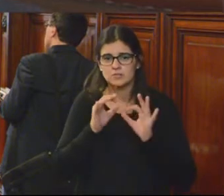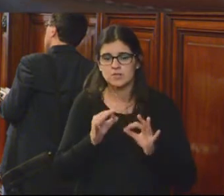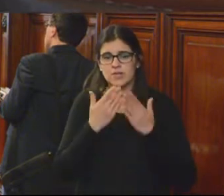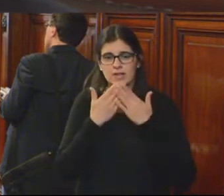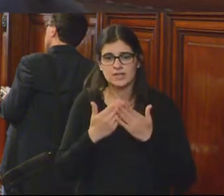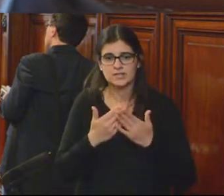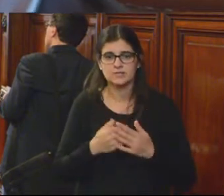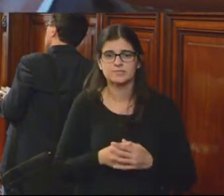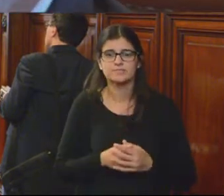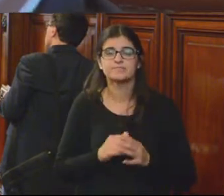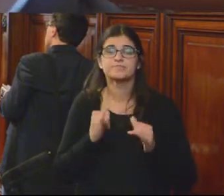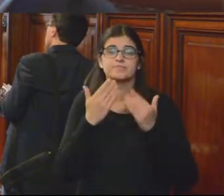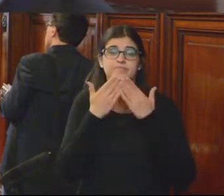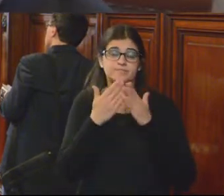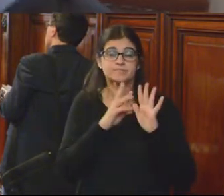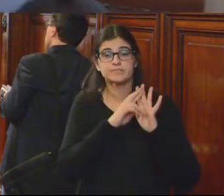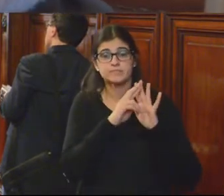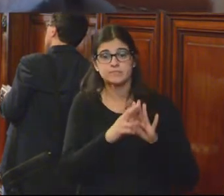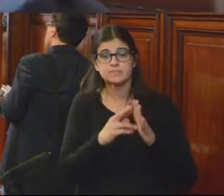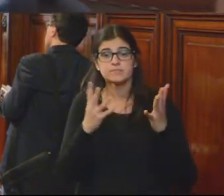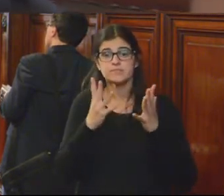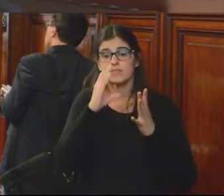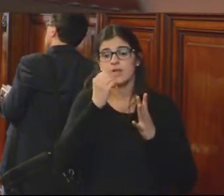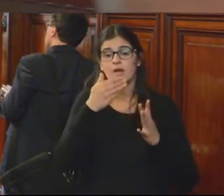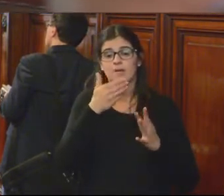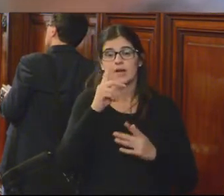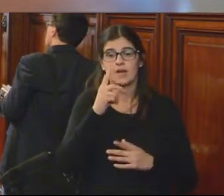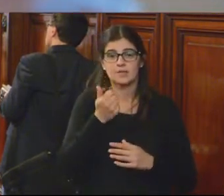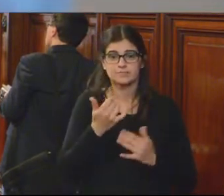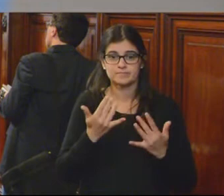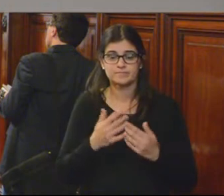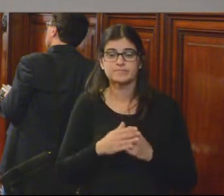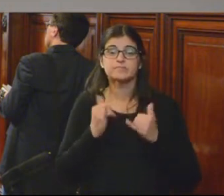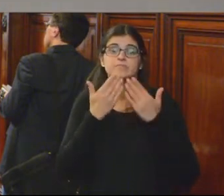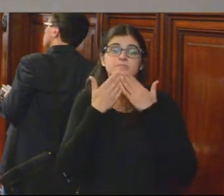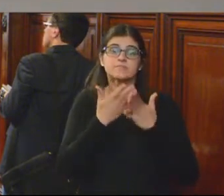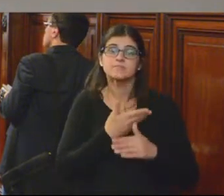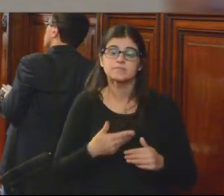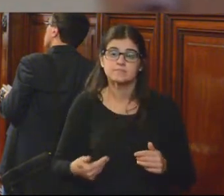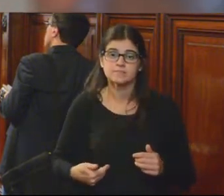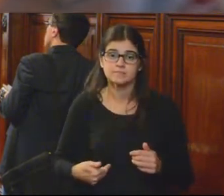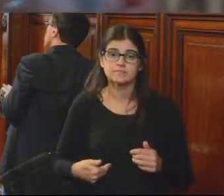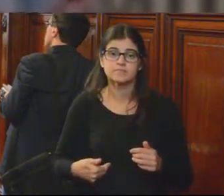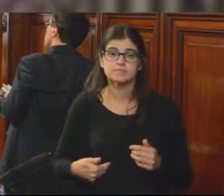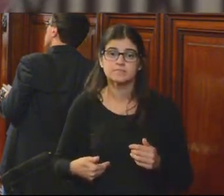Gracias, presidente. Gracias, comisionado Orozco. Comisionado Cavallaro. Gracias, señor presidente. Muy